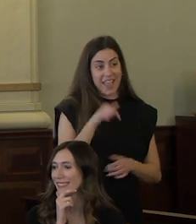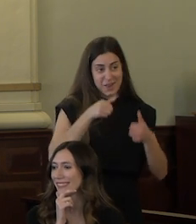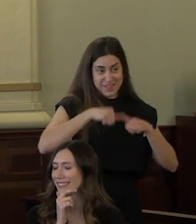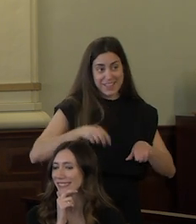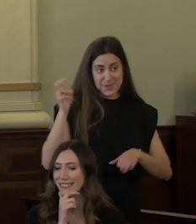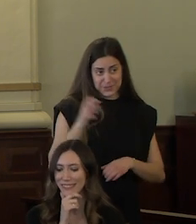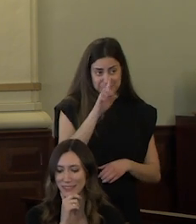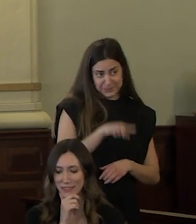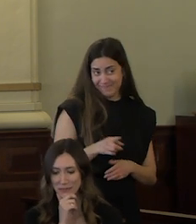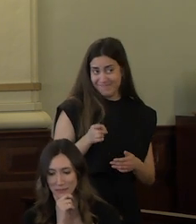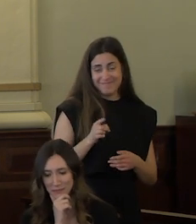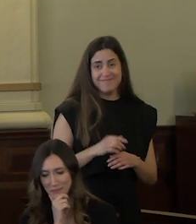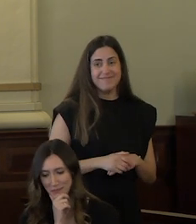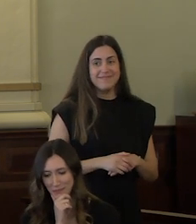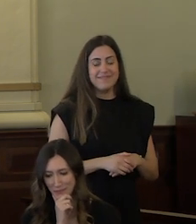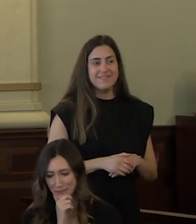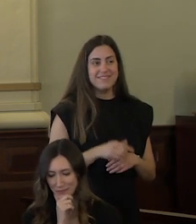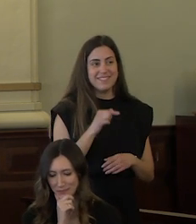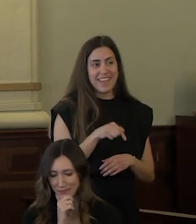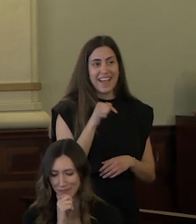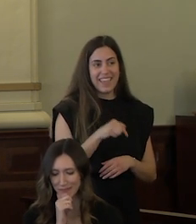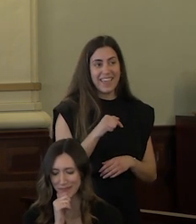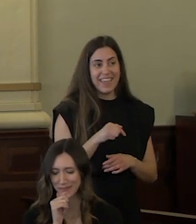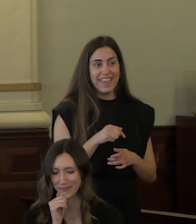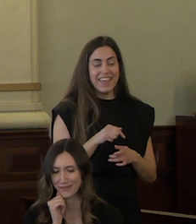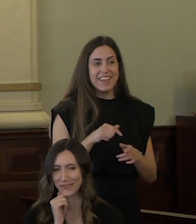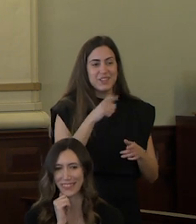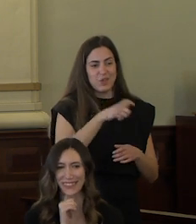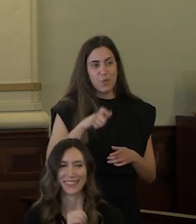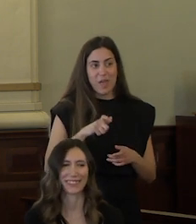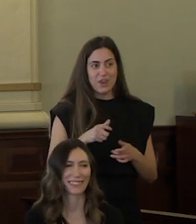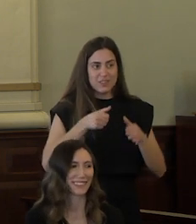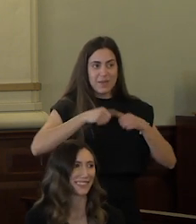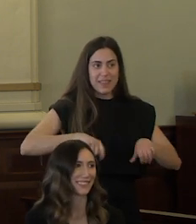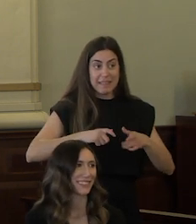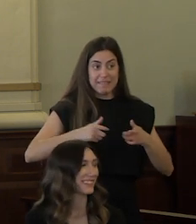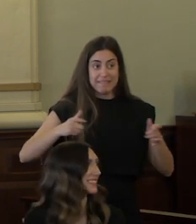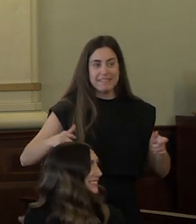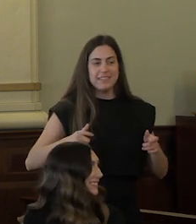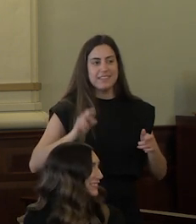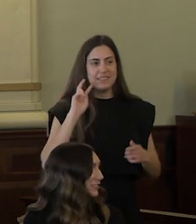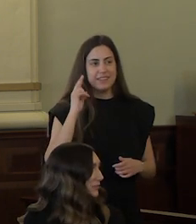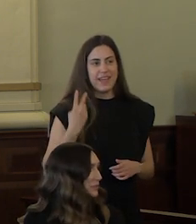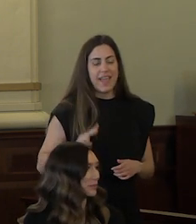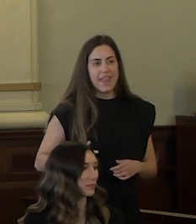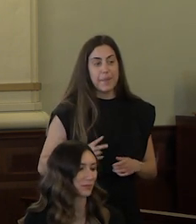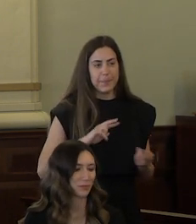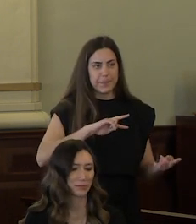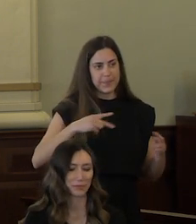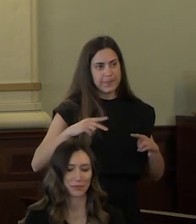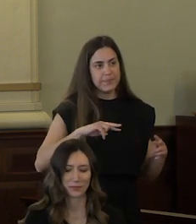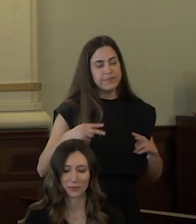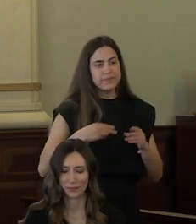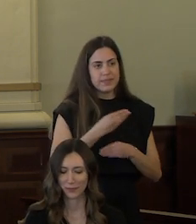Albacete. Estamos aquí subiendo el censo, Aida, que nos está haciendo la